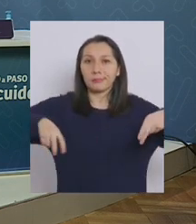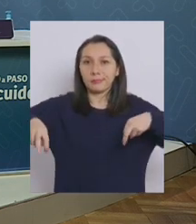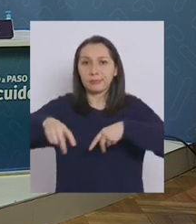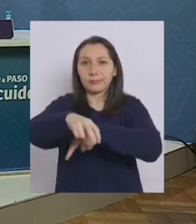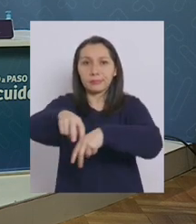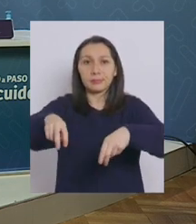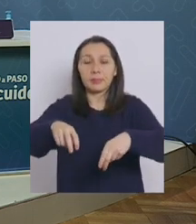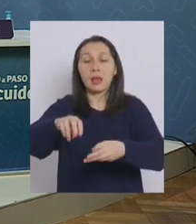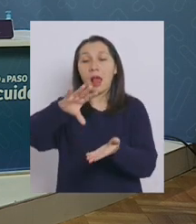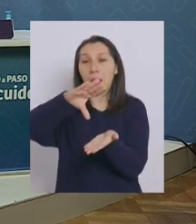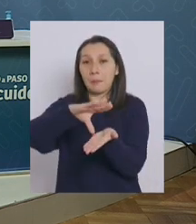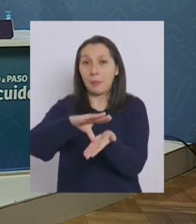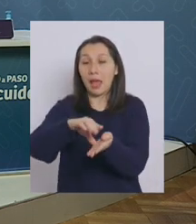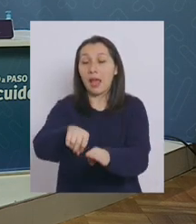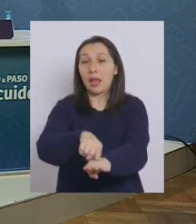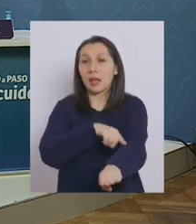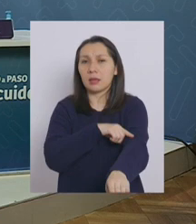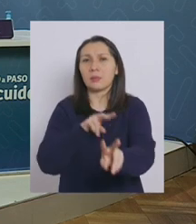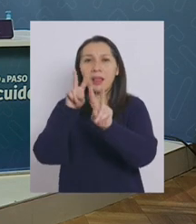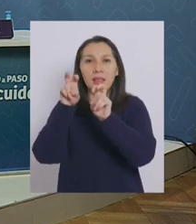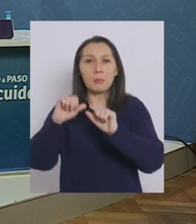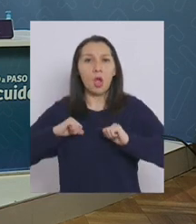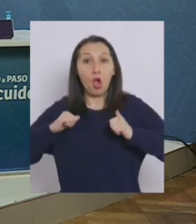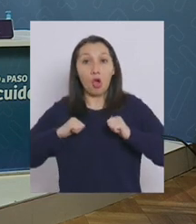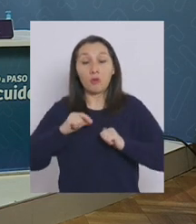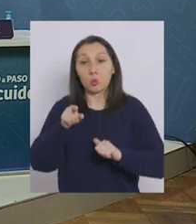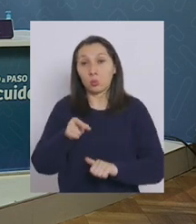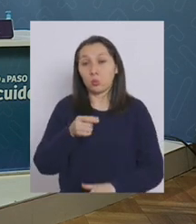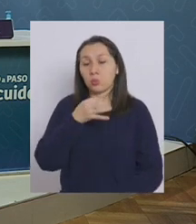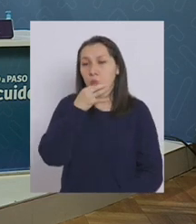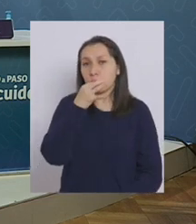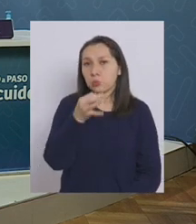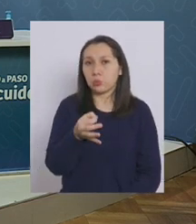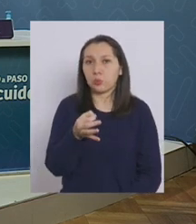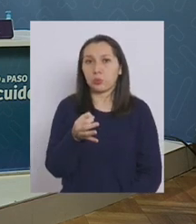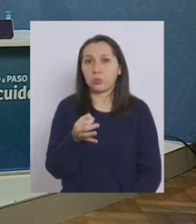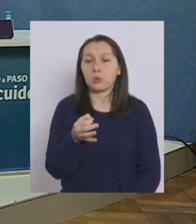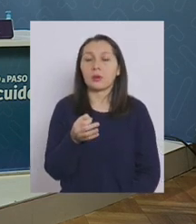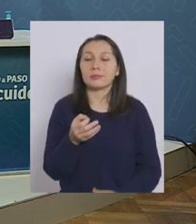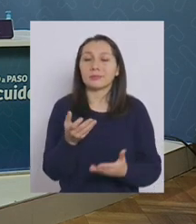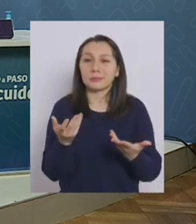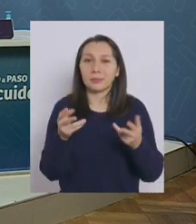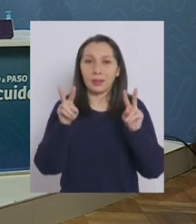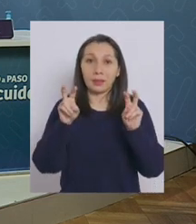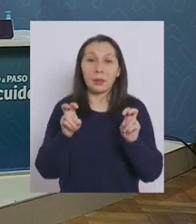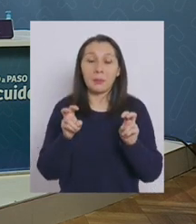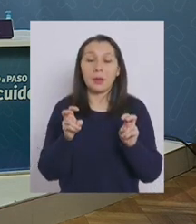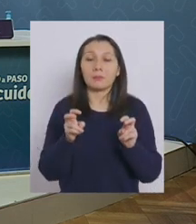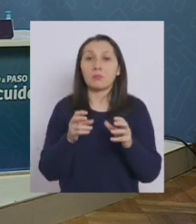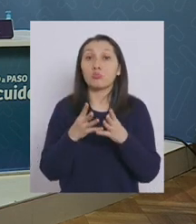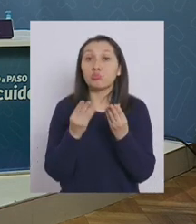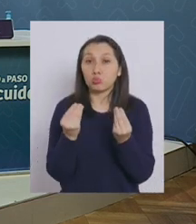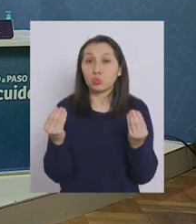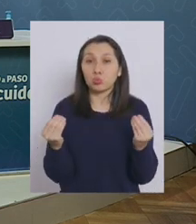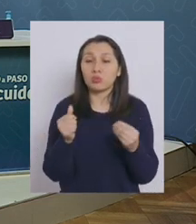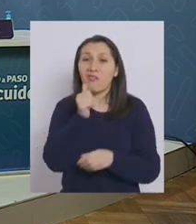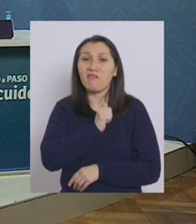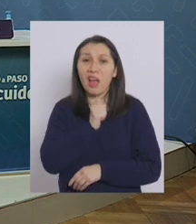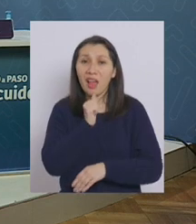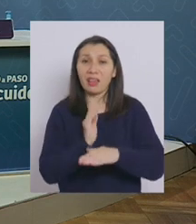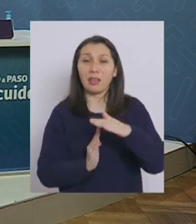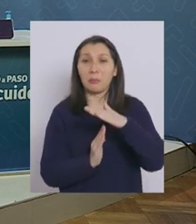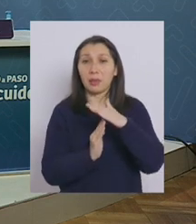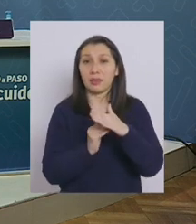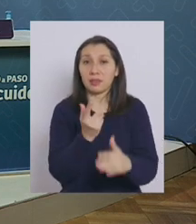en el país, sobre todo en los más jóvenes. Ustedes hacían esa acepción con respecto a que son muchos los rezagados